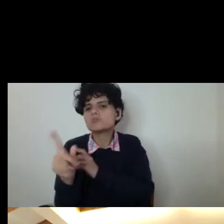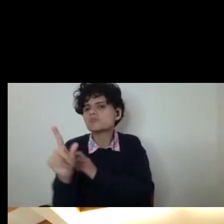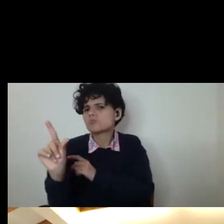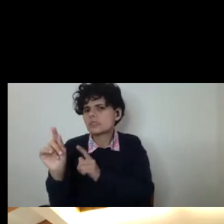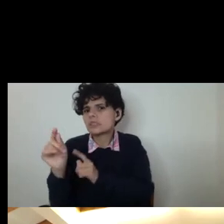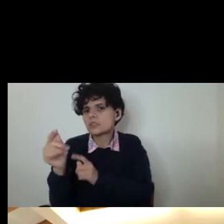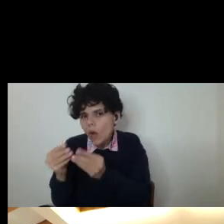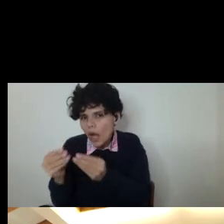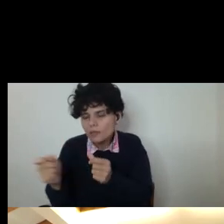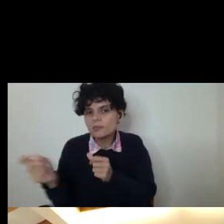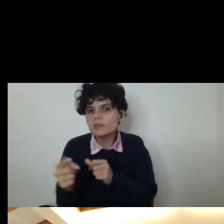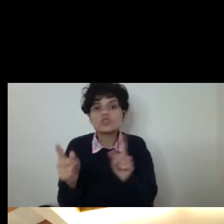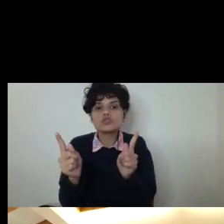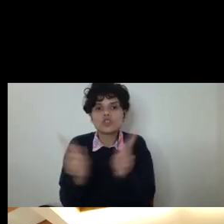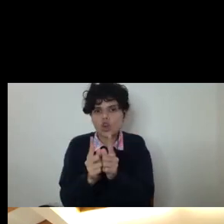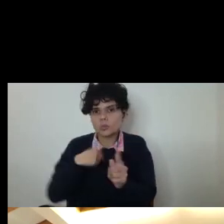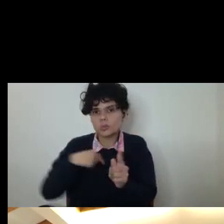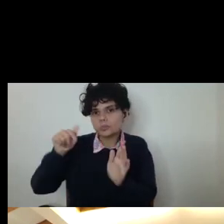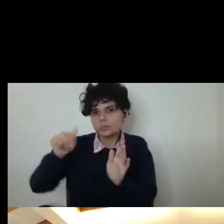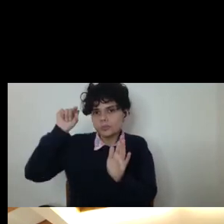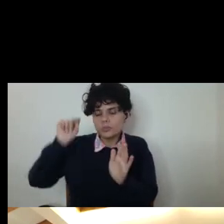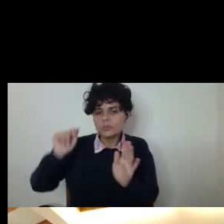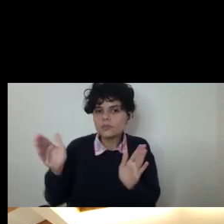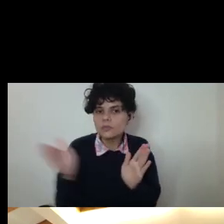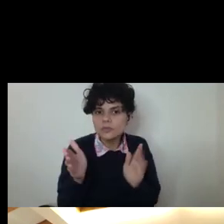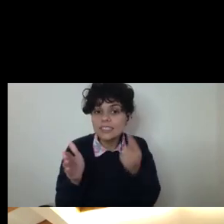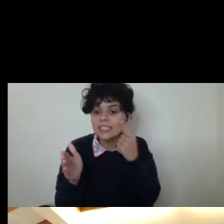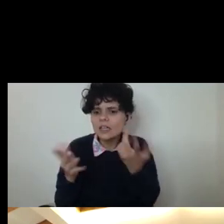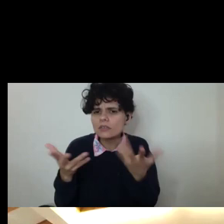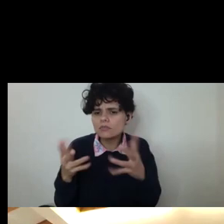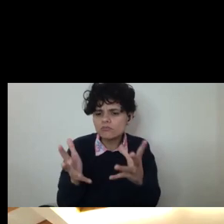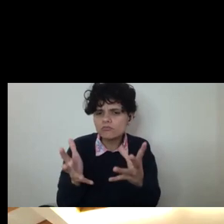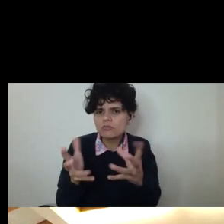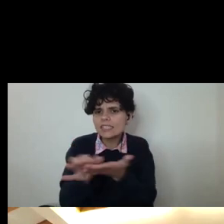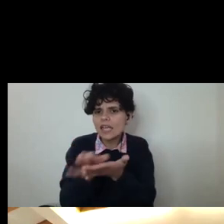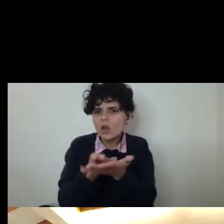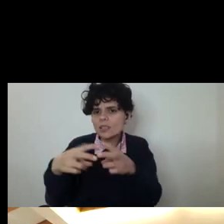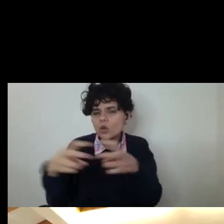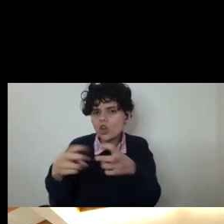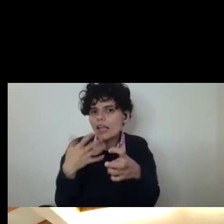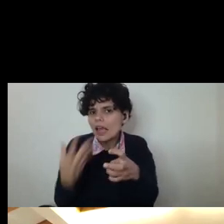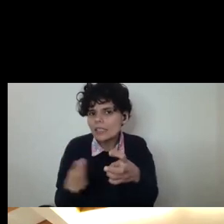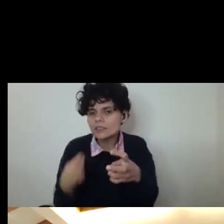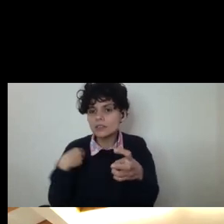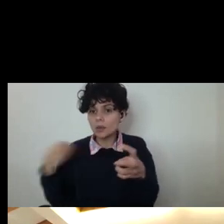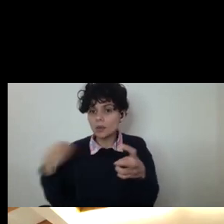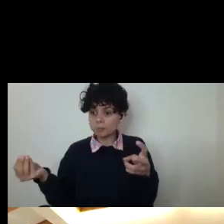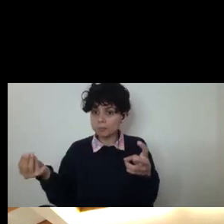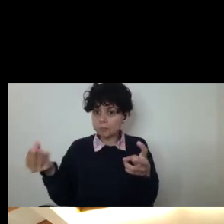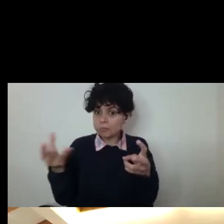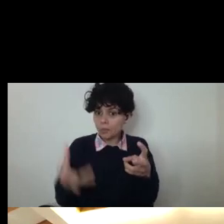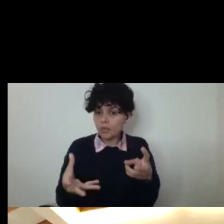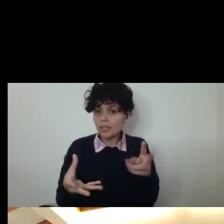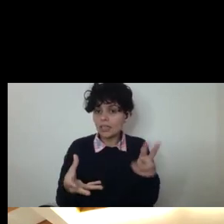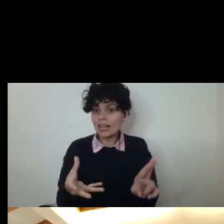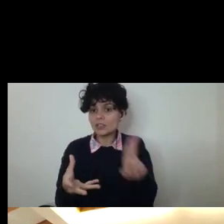cesa, la hace por un tiempo muy corto, y después ve la respuesta a la estimulación basal, encuentra que la respuesta